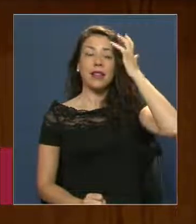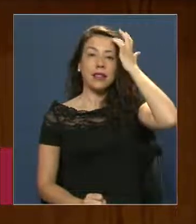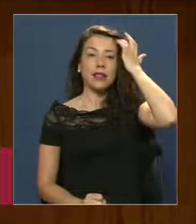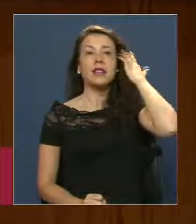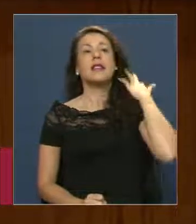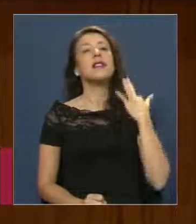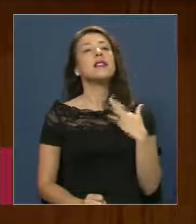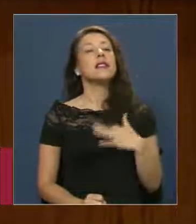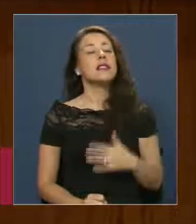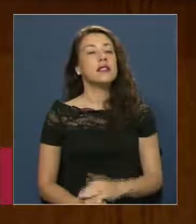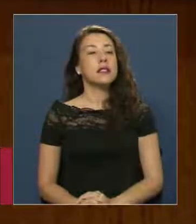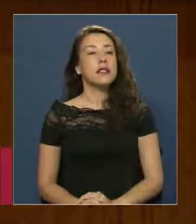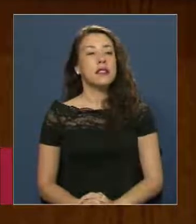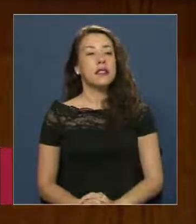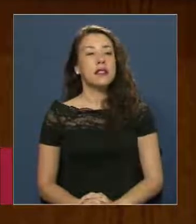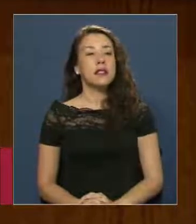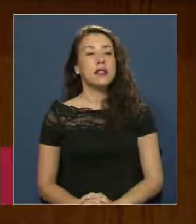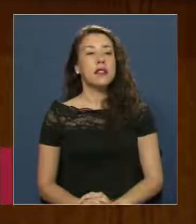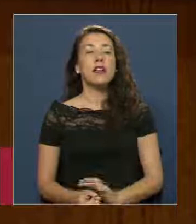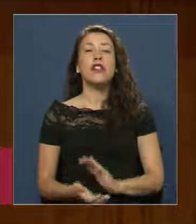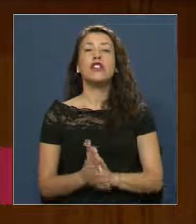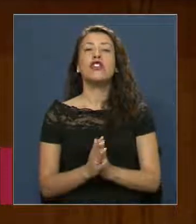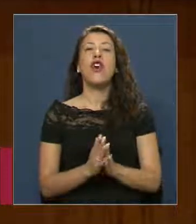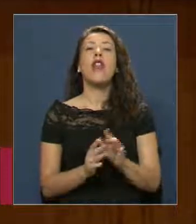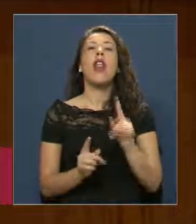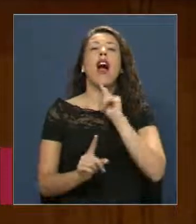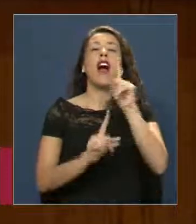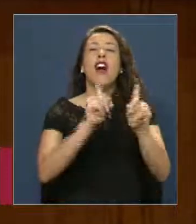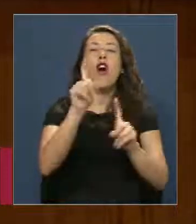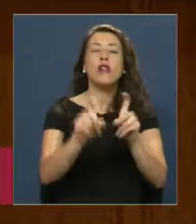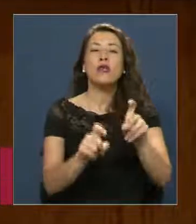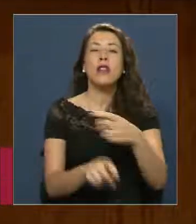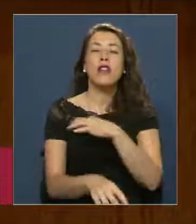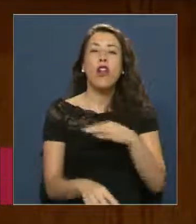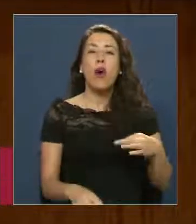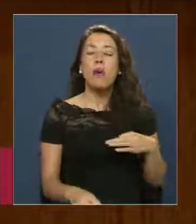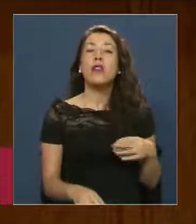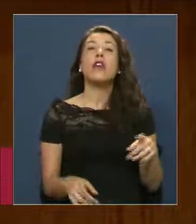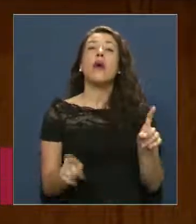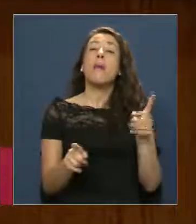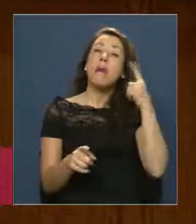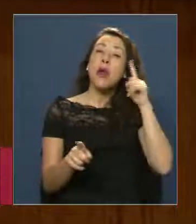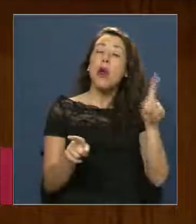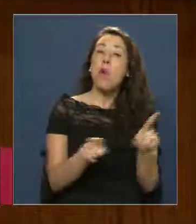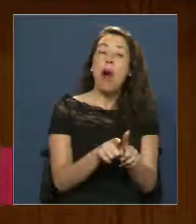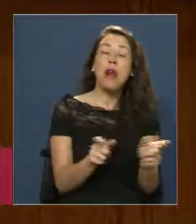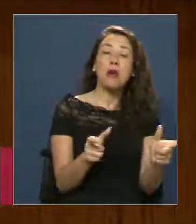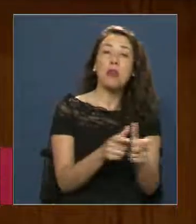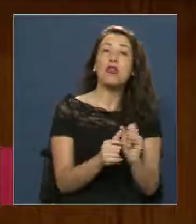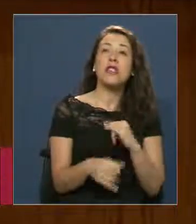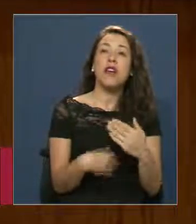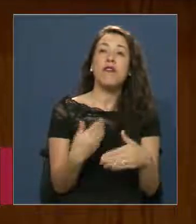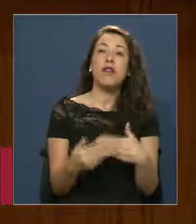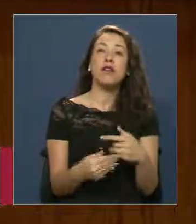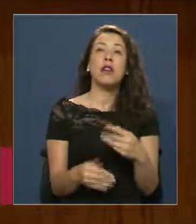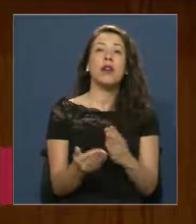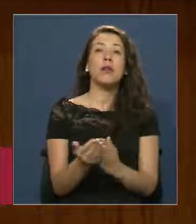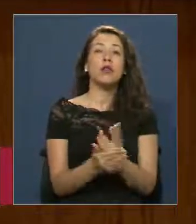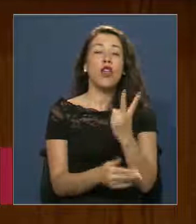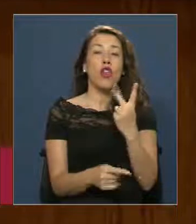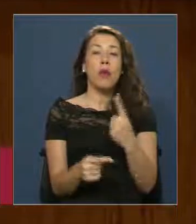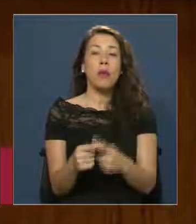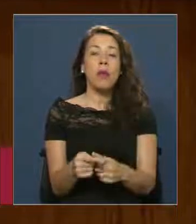decir, a pesar de todas las interpelaciones, las comisiones han seguido funcionando, que lo hicimos de las